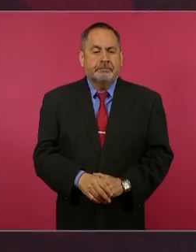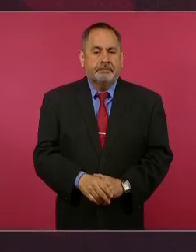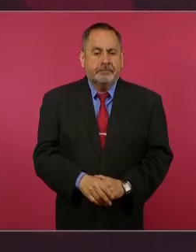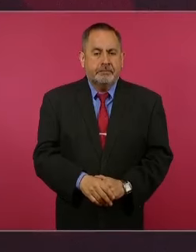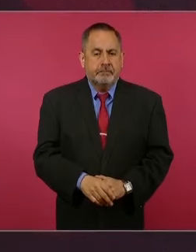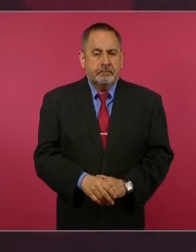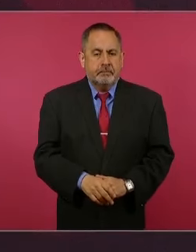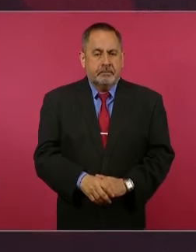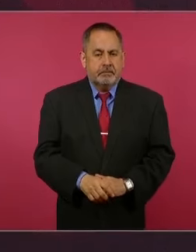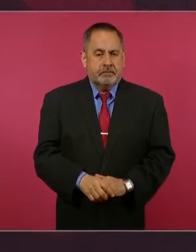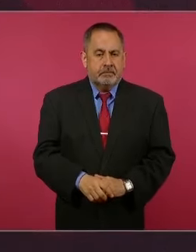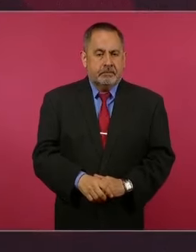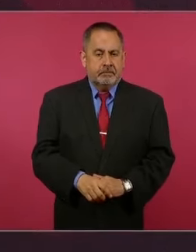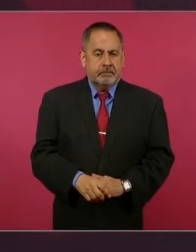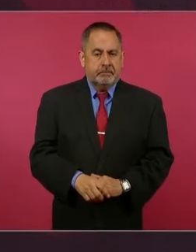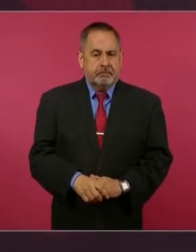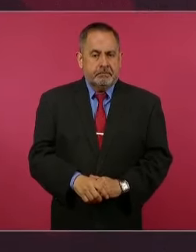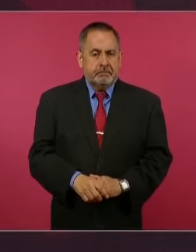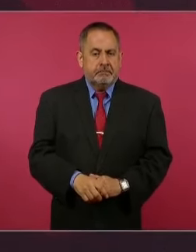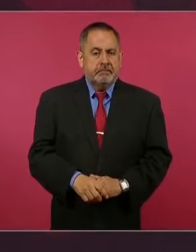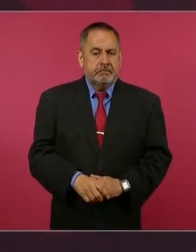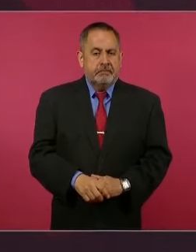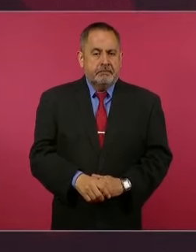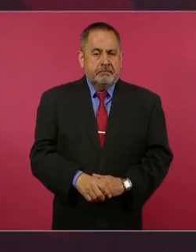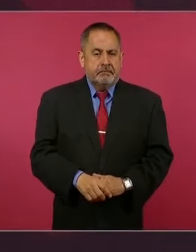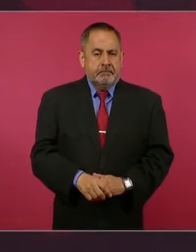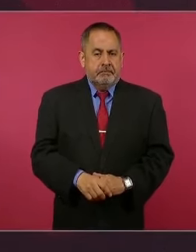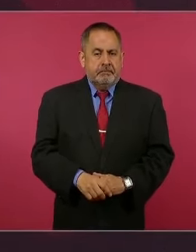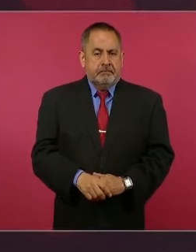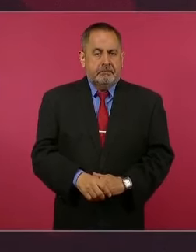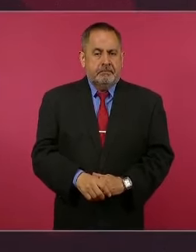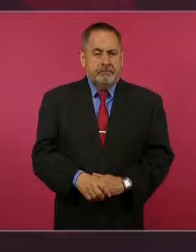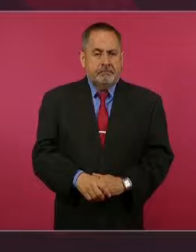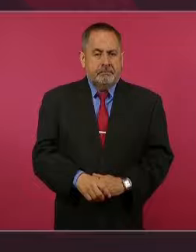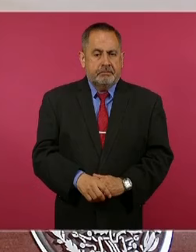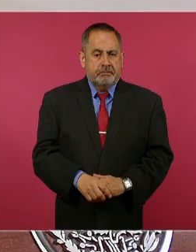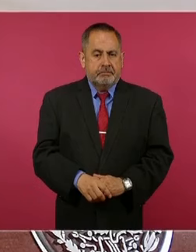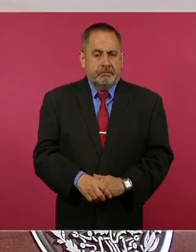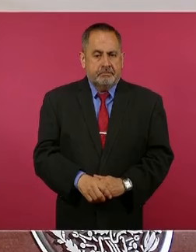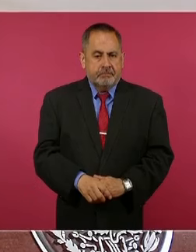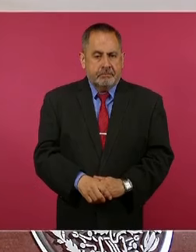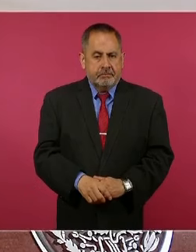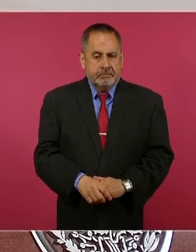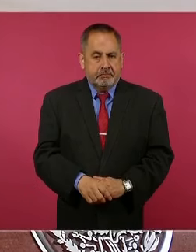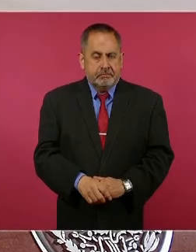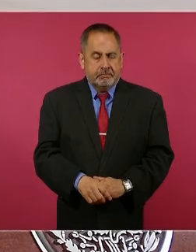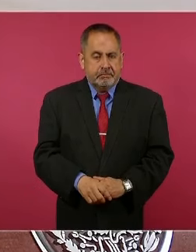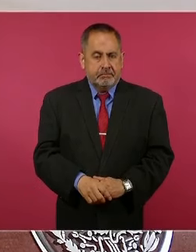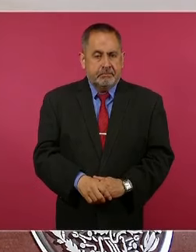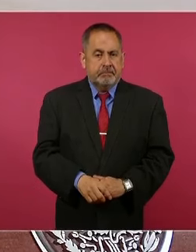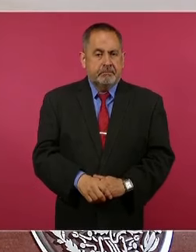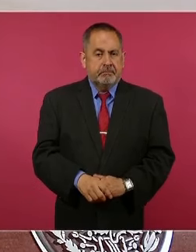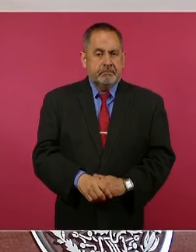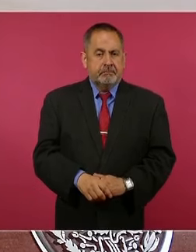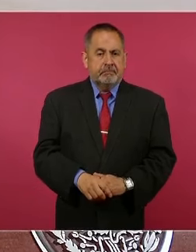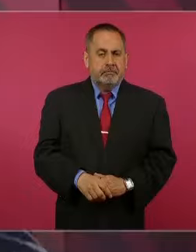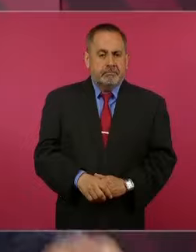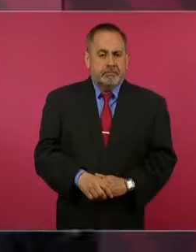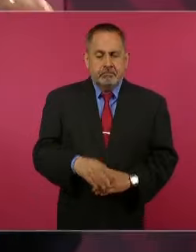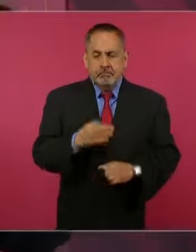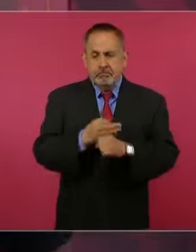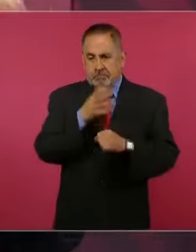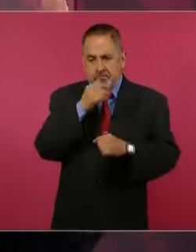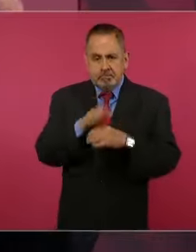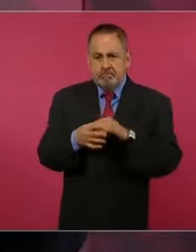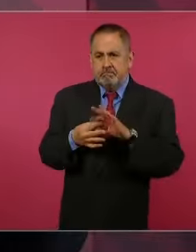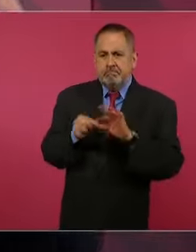campañas y ya no se puede hacer por elitismo